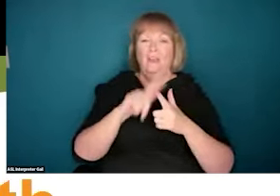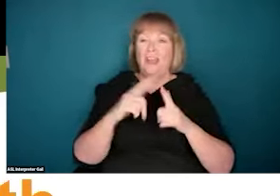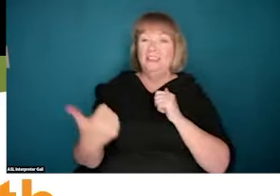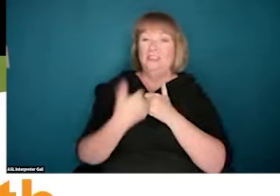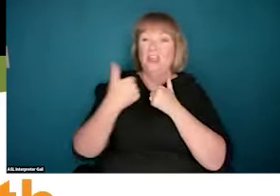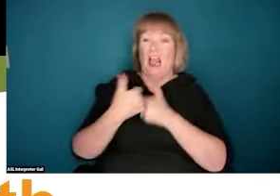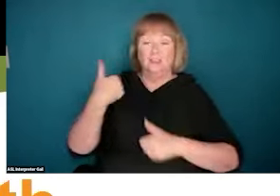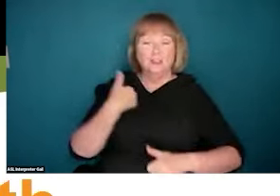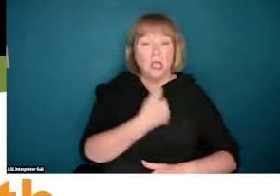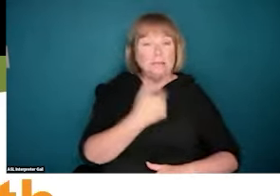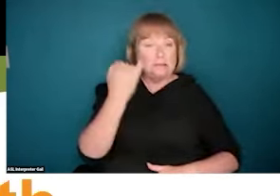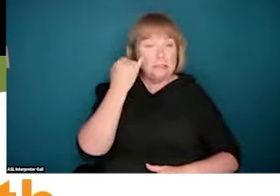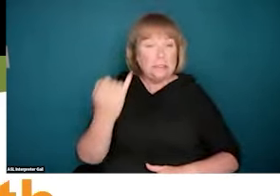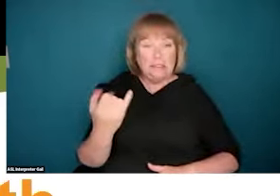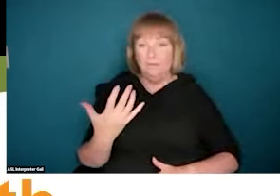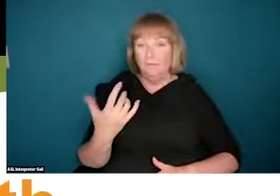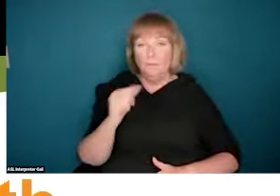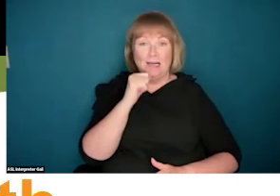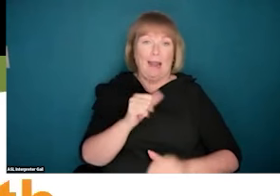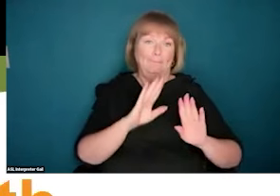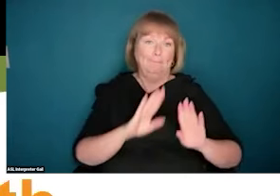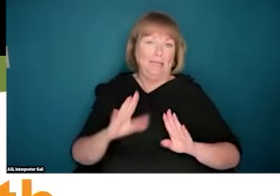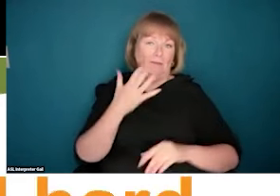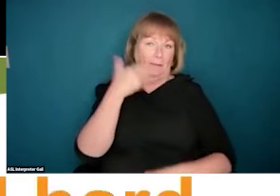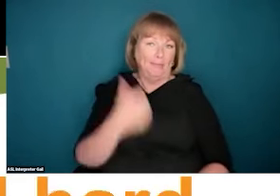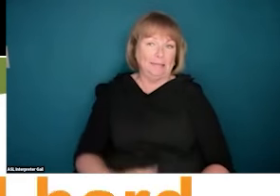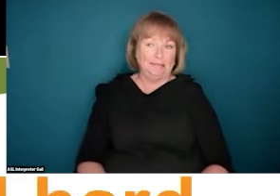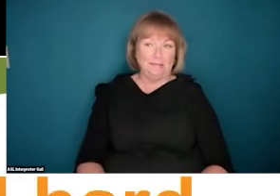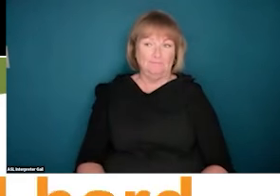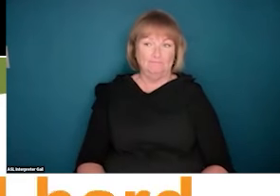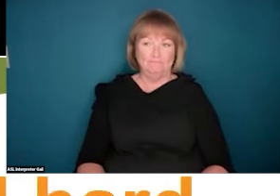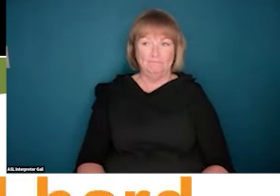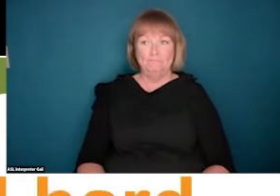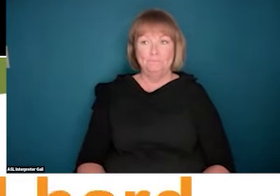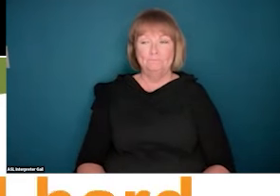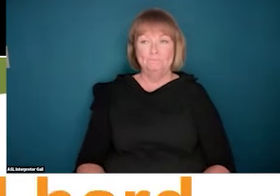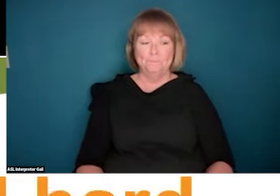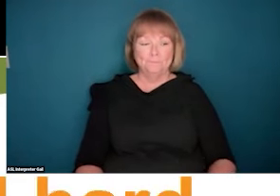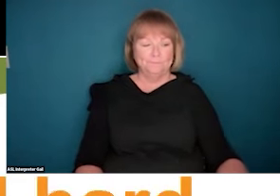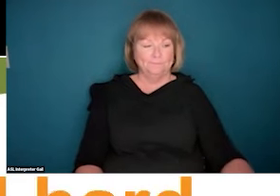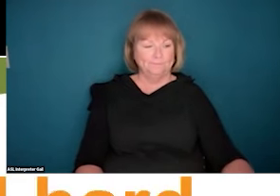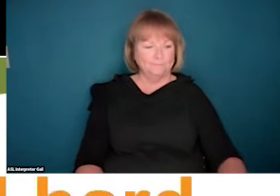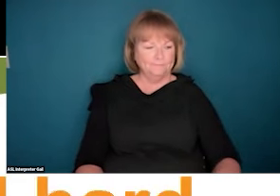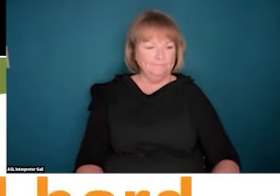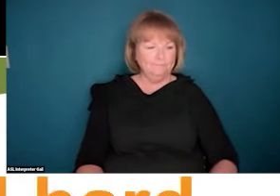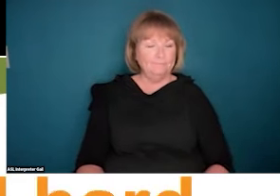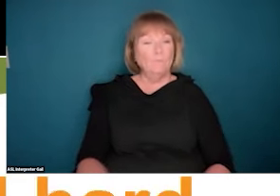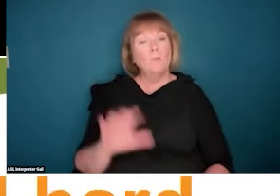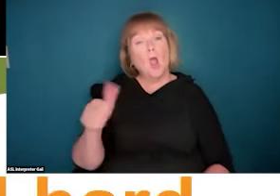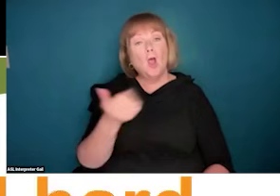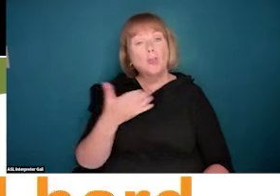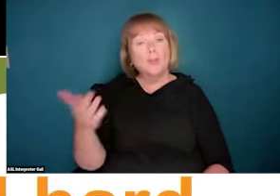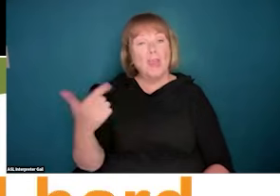todas las personas alrededor de personas con discapacidades tomen todas las decisiones importantes o que las